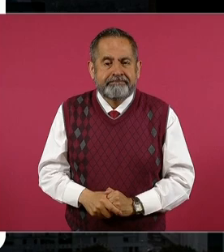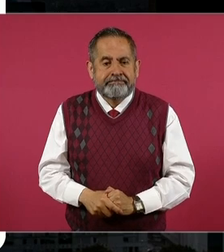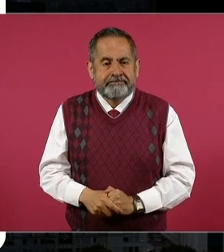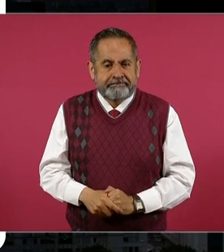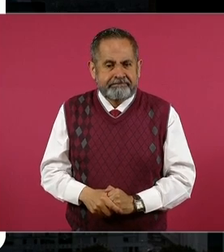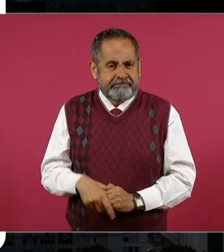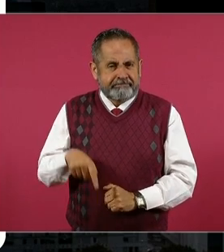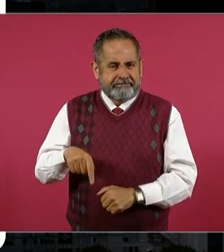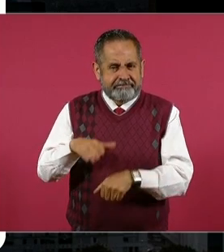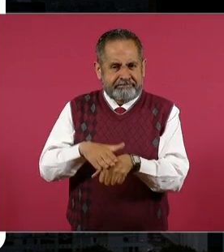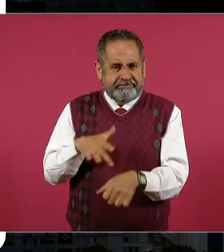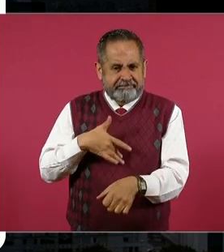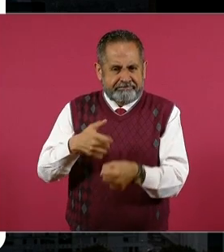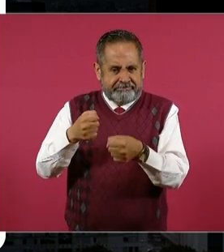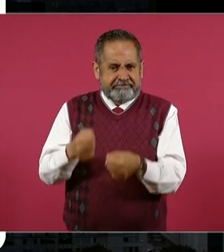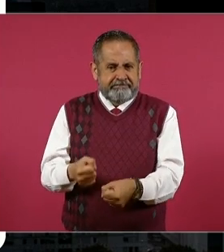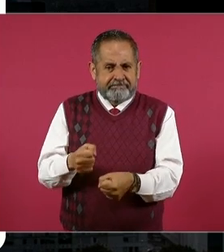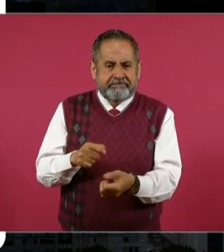Pero están llegando a vivir